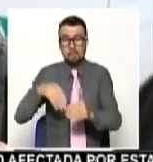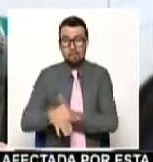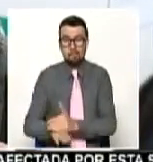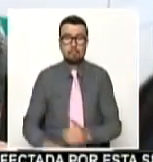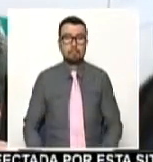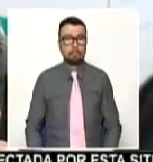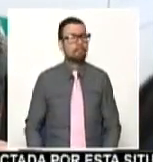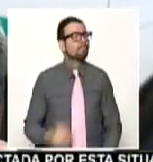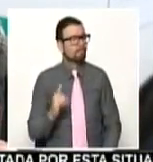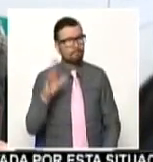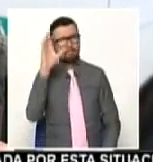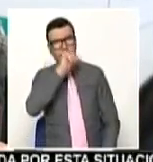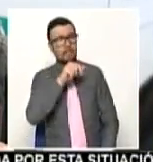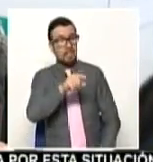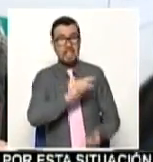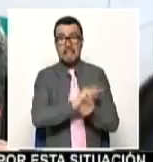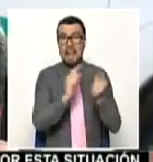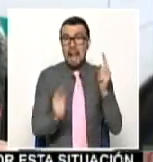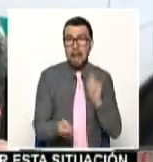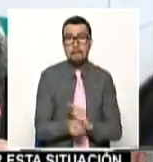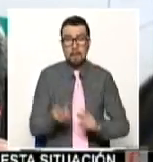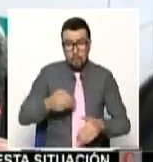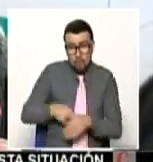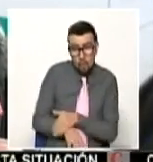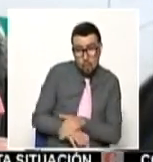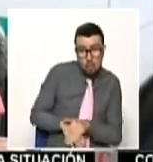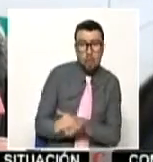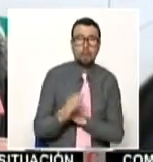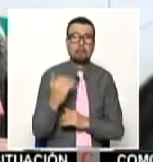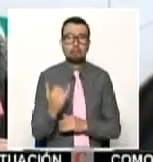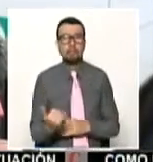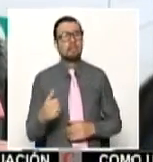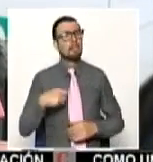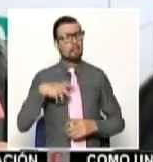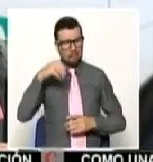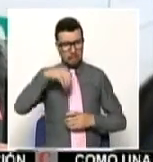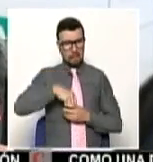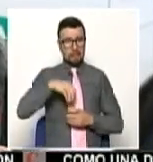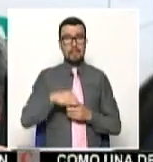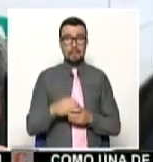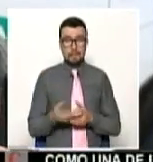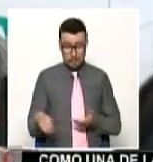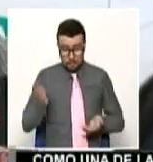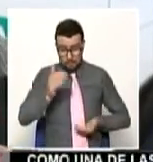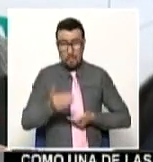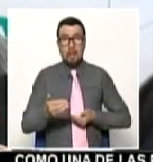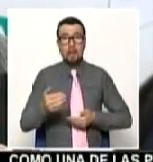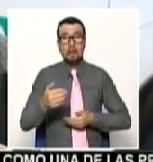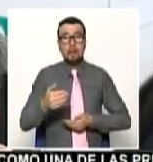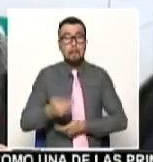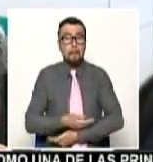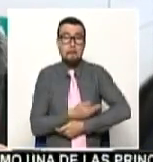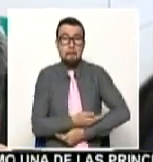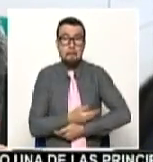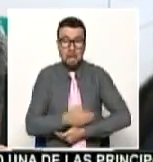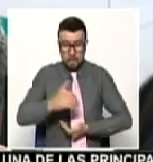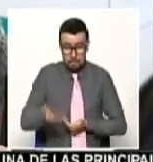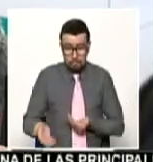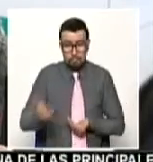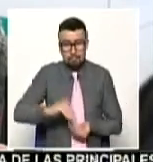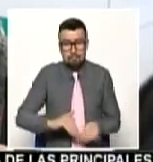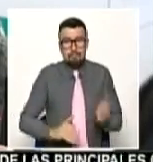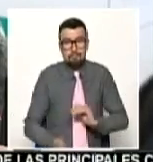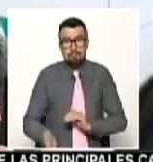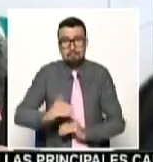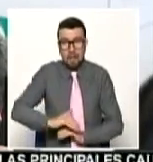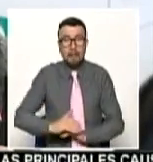cambiando las formas del transporte de estos alucinógenos. Estos venían dentro de bolsas de pañales para niños. Esto llamó la atención